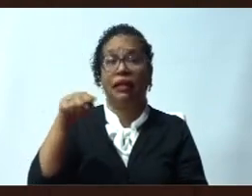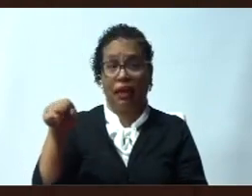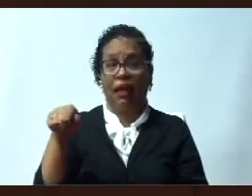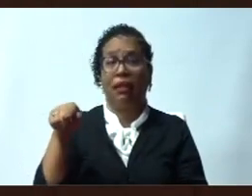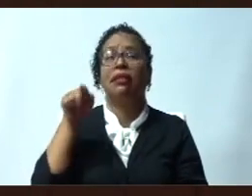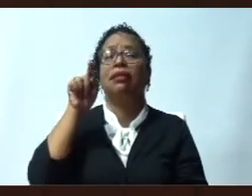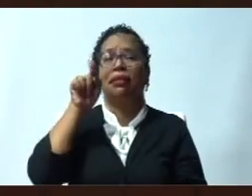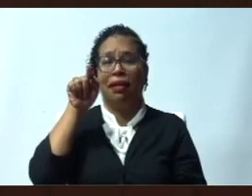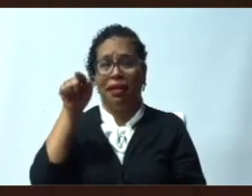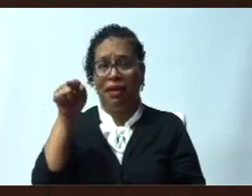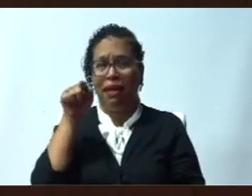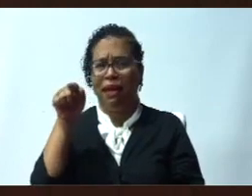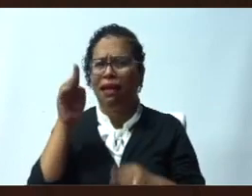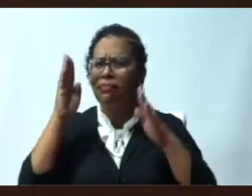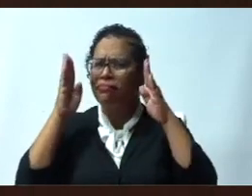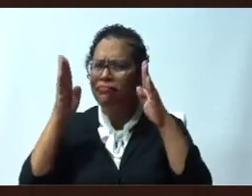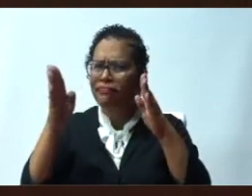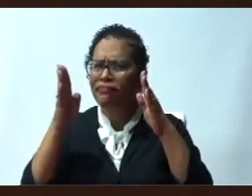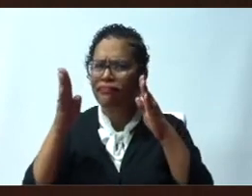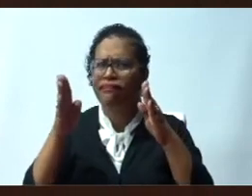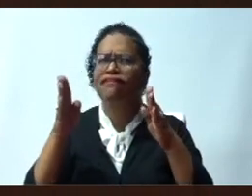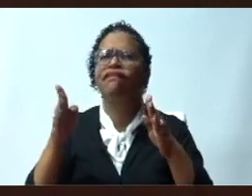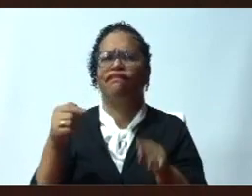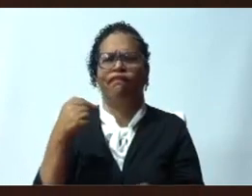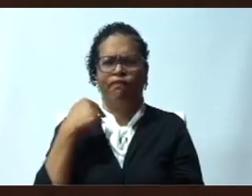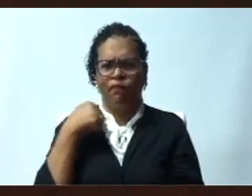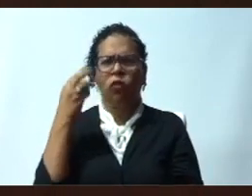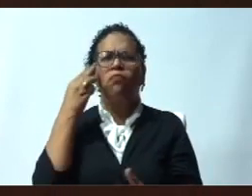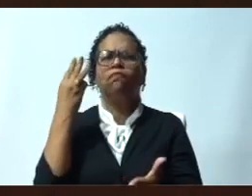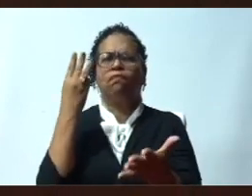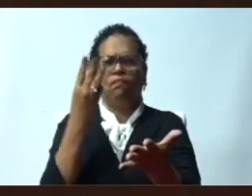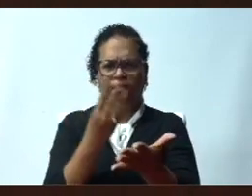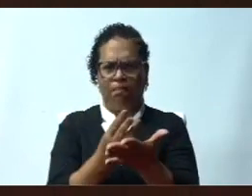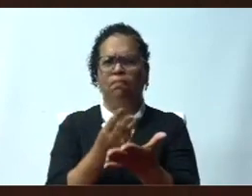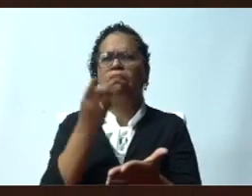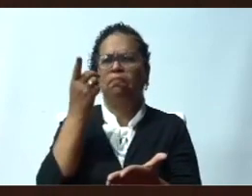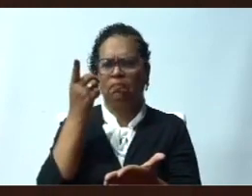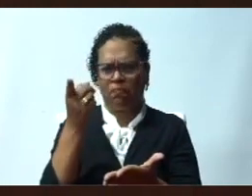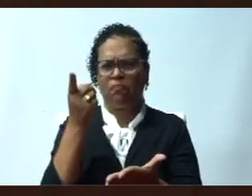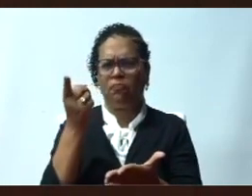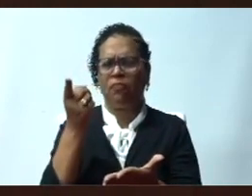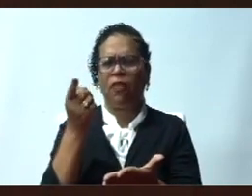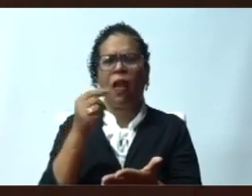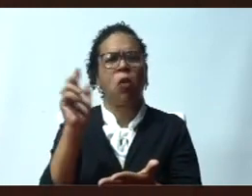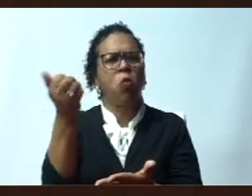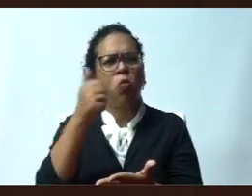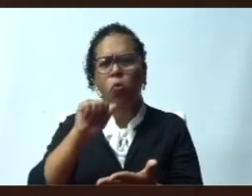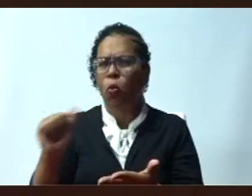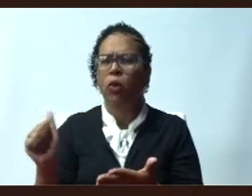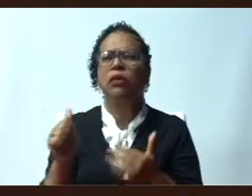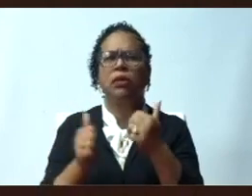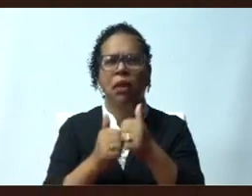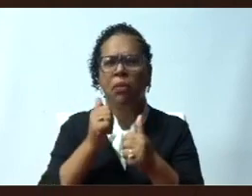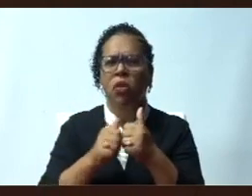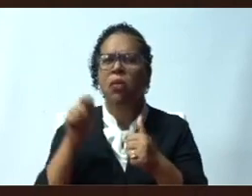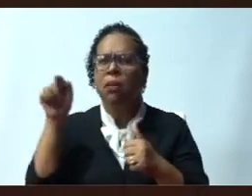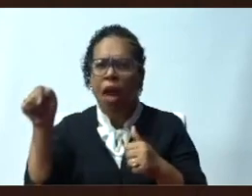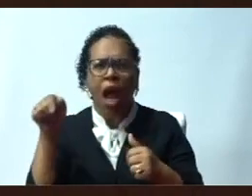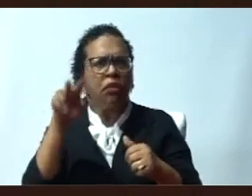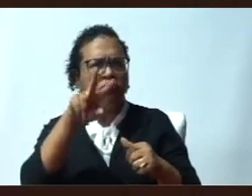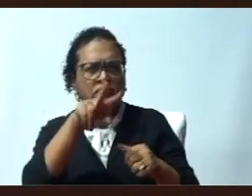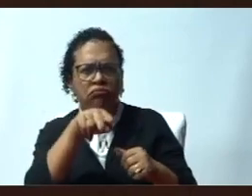término final. Soy una fiel testigo de ello, por eso desde aquí le hacemos un llamado al ministro, a